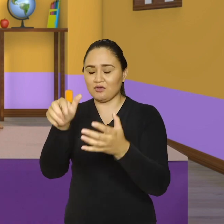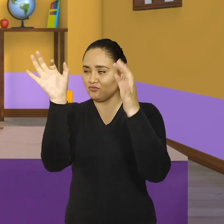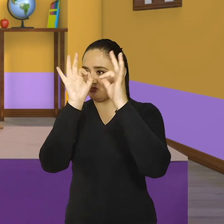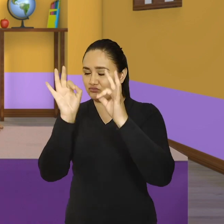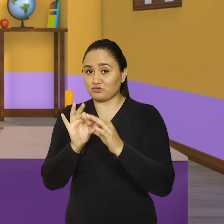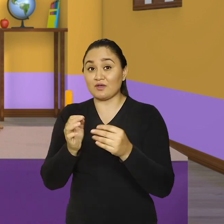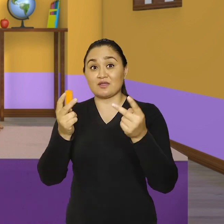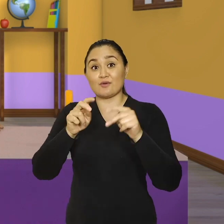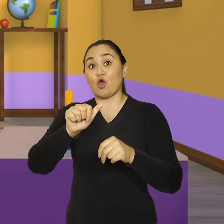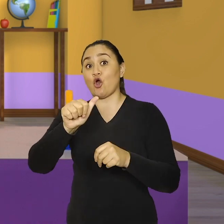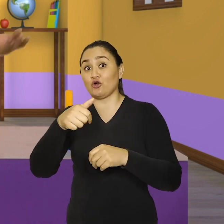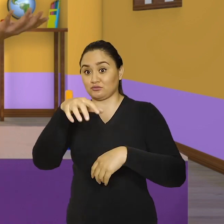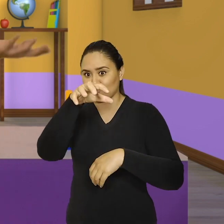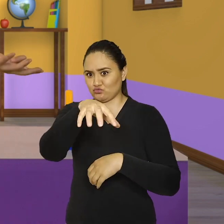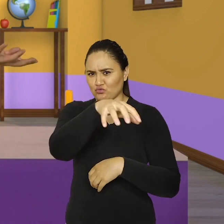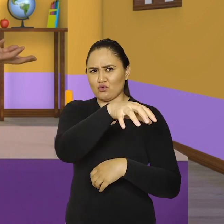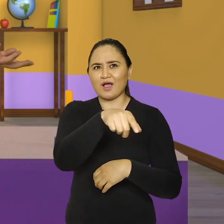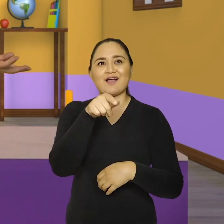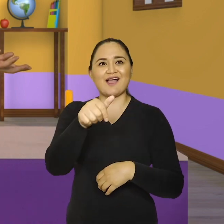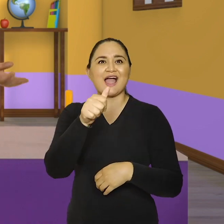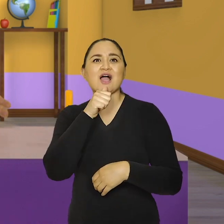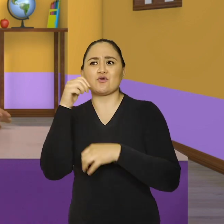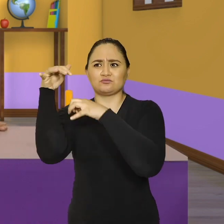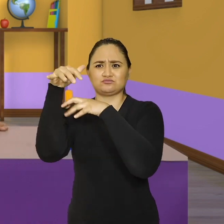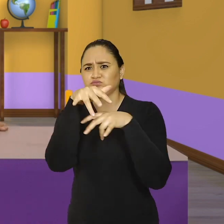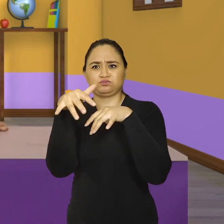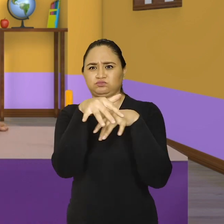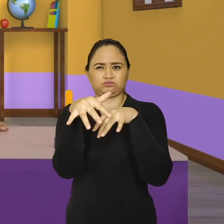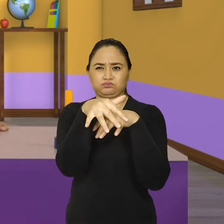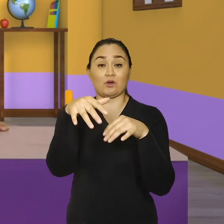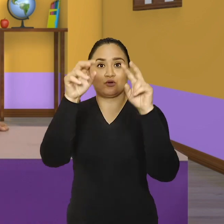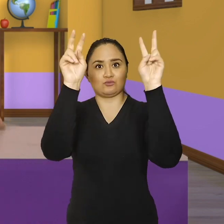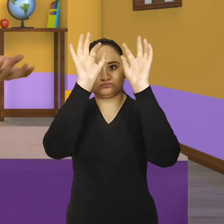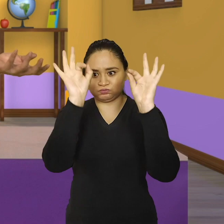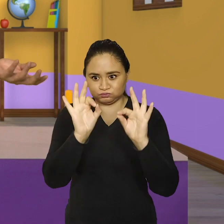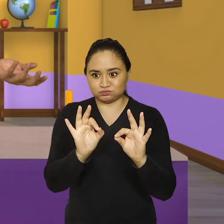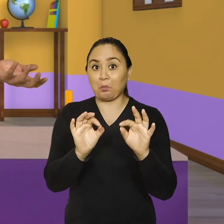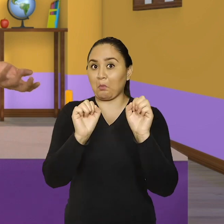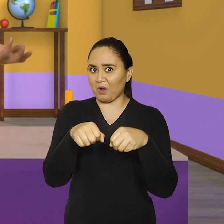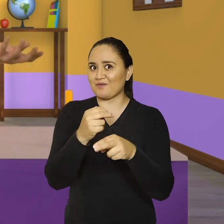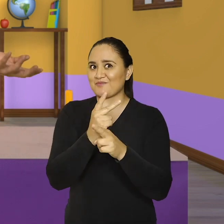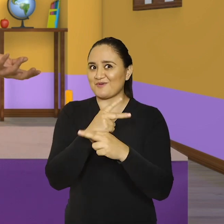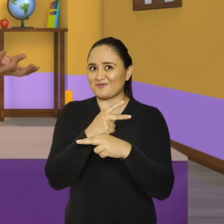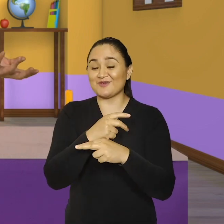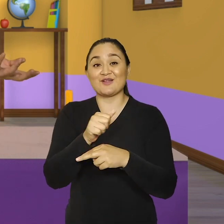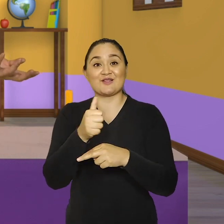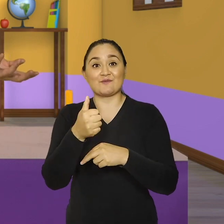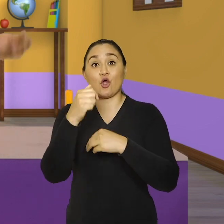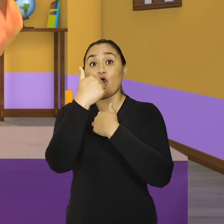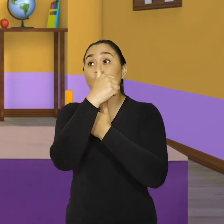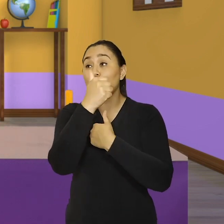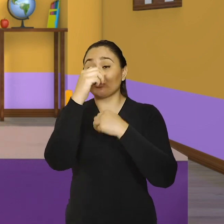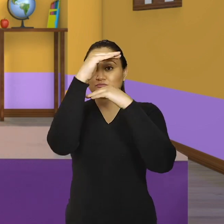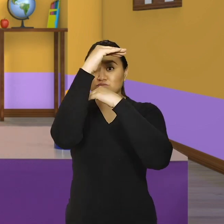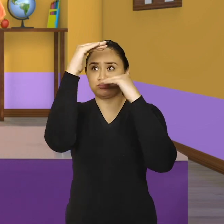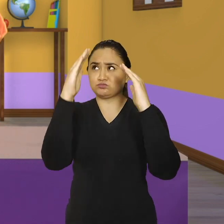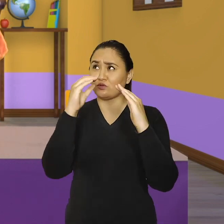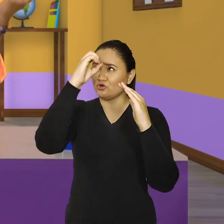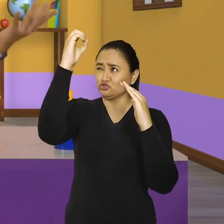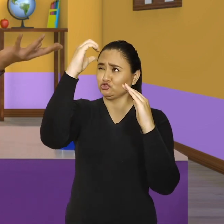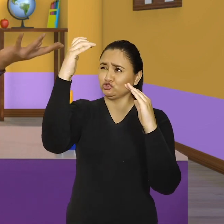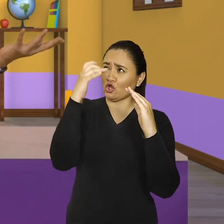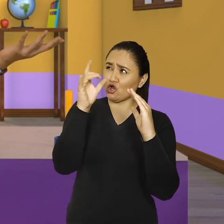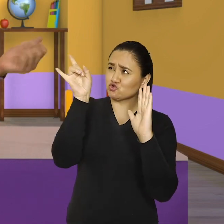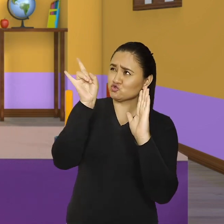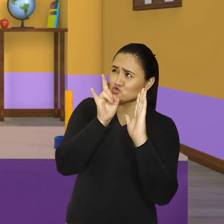centrales hidroeléctricas que producen energía con el agua. Además, hay paneles solares que guardan